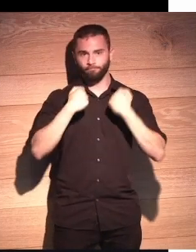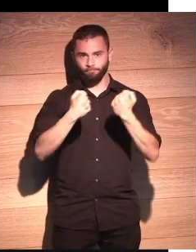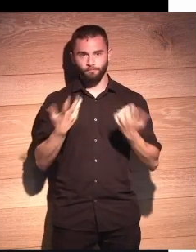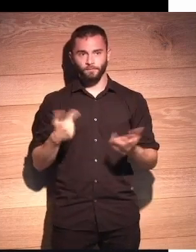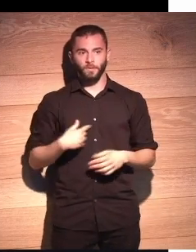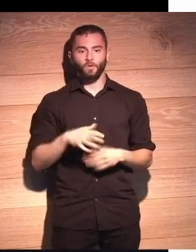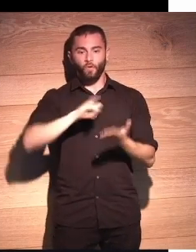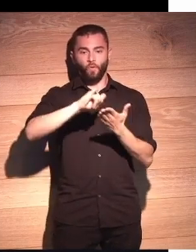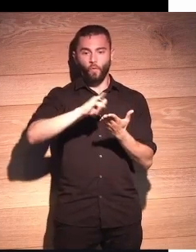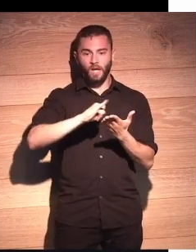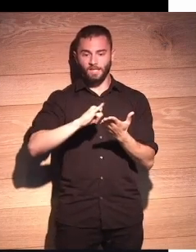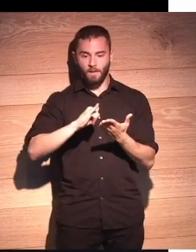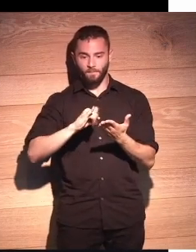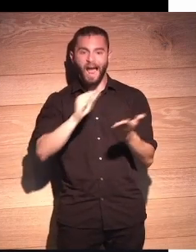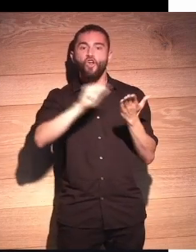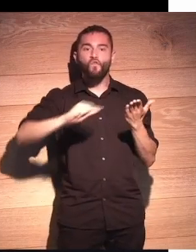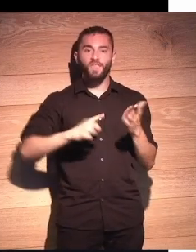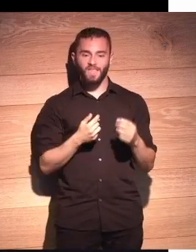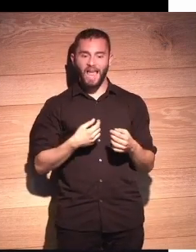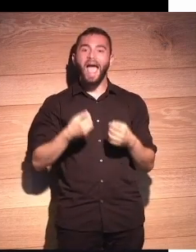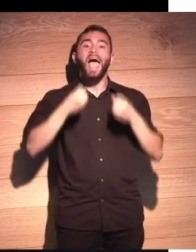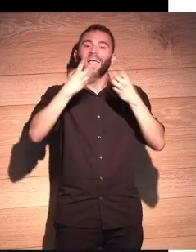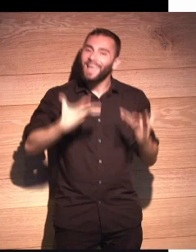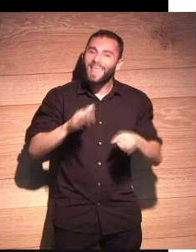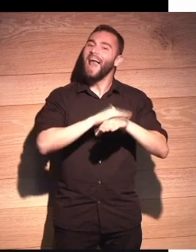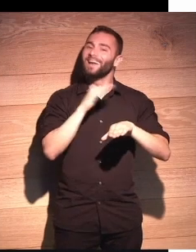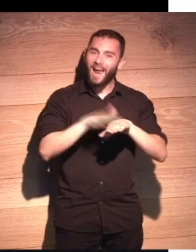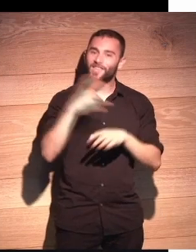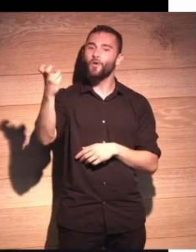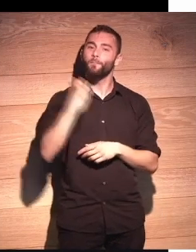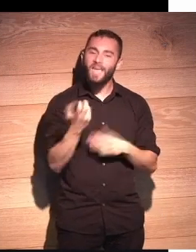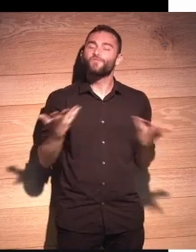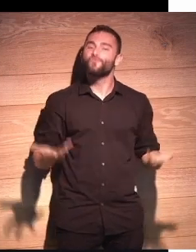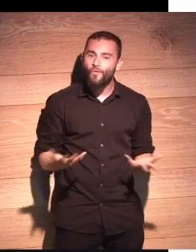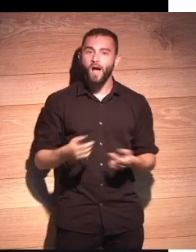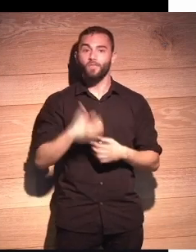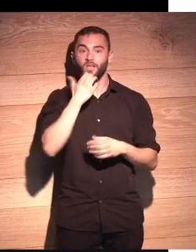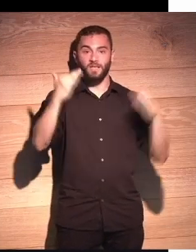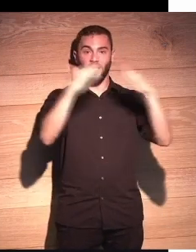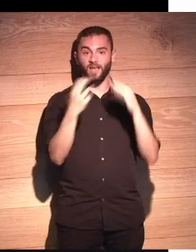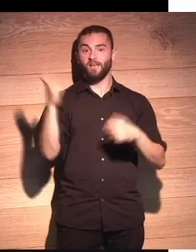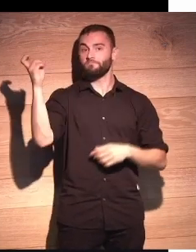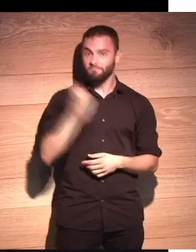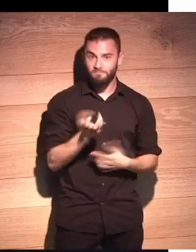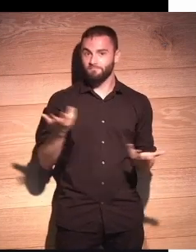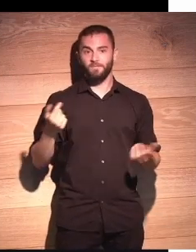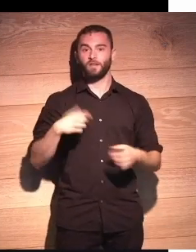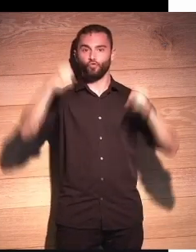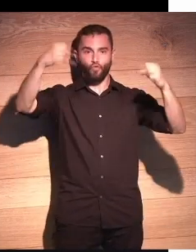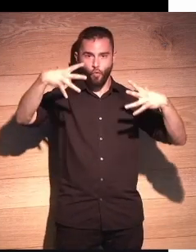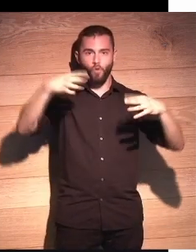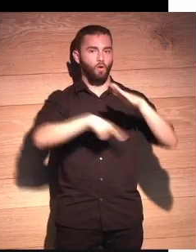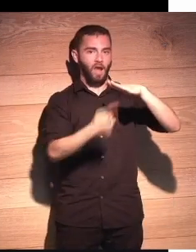oficina. ¿Qué tal estás, cariño? Y cuando vienes y cuando vas a llegar a casa, te enciende la luz de casa o te pone la lavadora. Bueno,